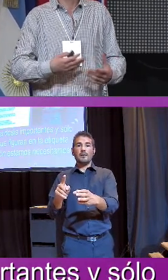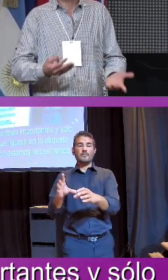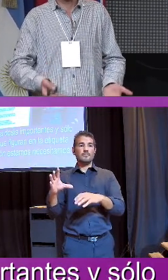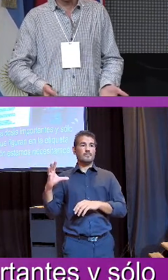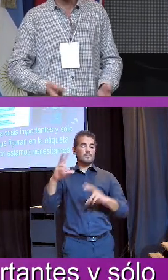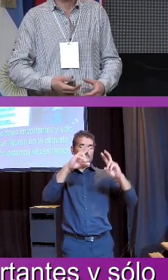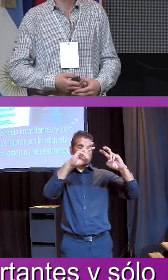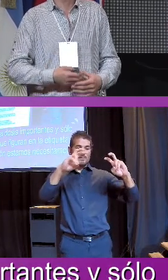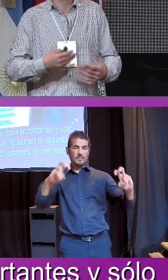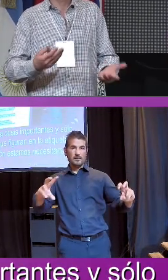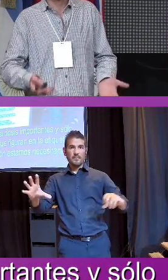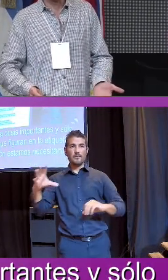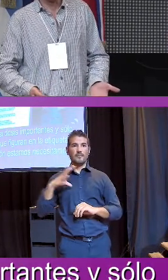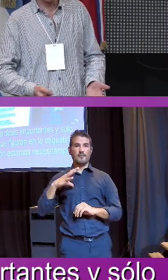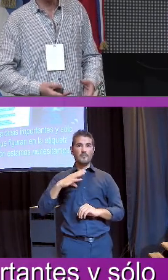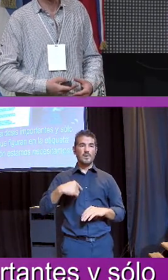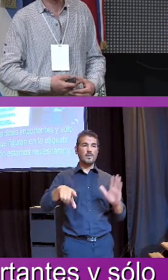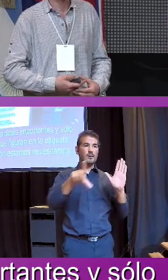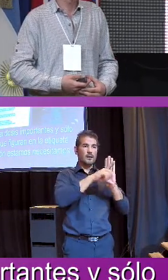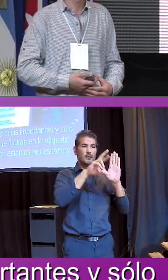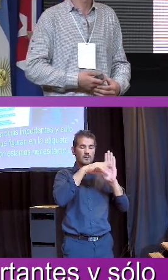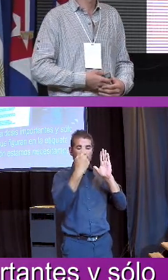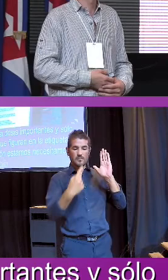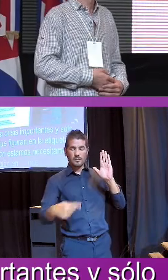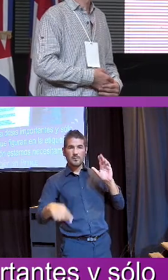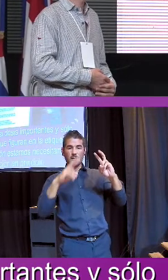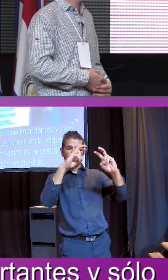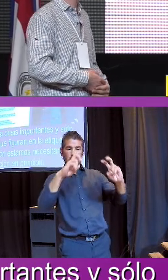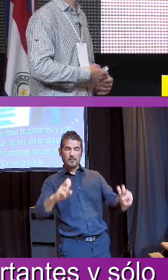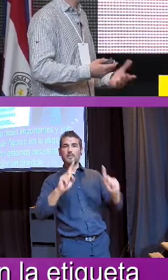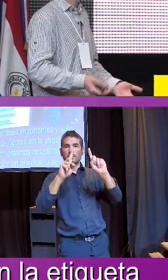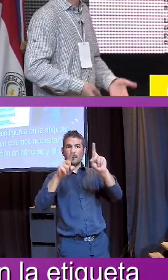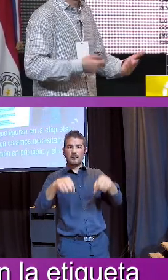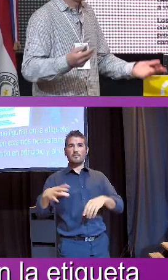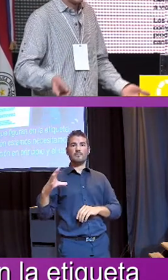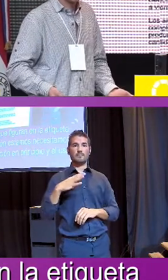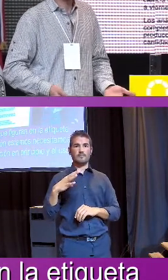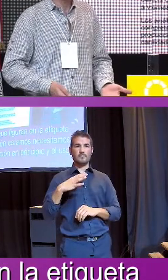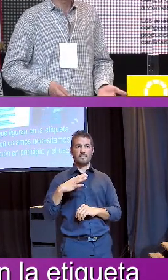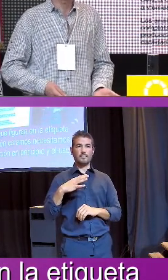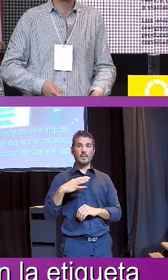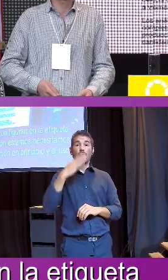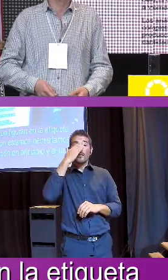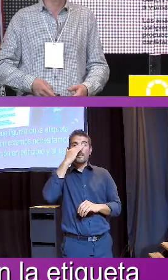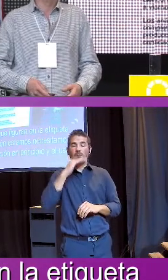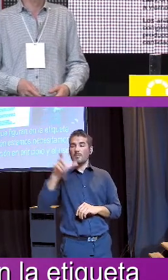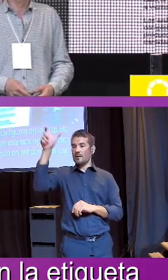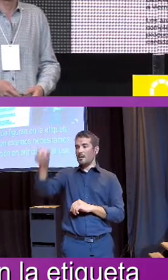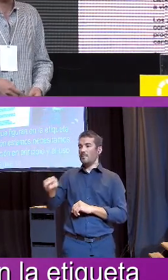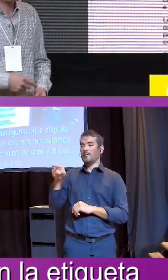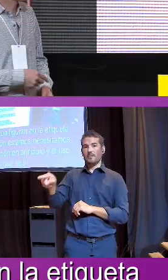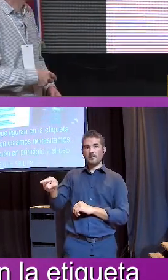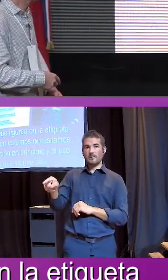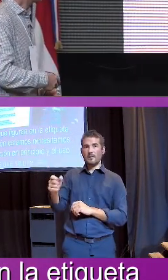investigar, reglamentar la investigación en principio y el uso después, si no, lo único que pasa es que se usa